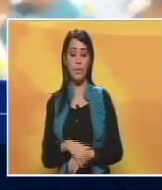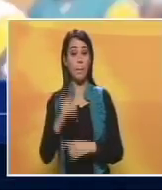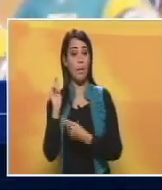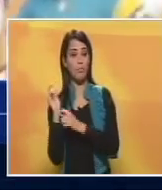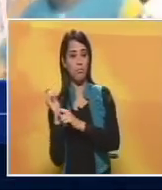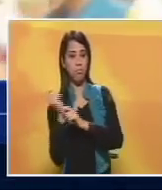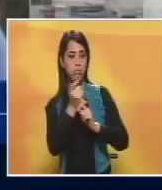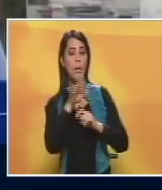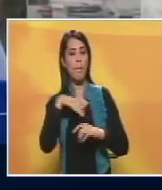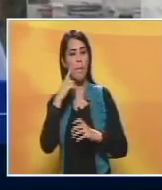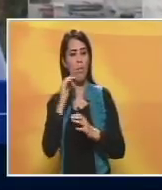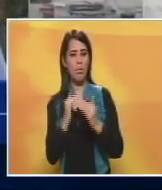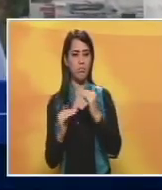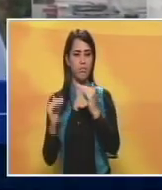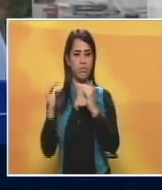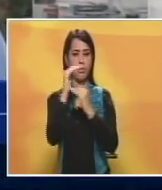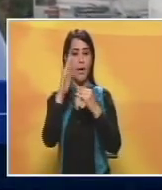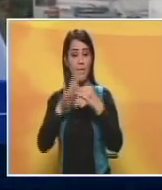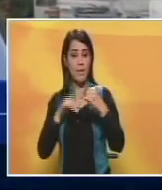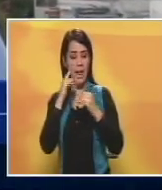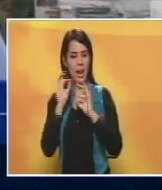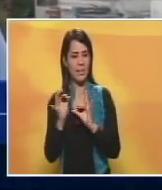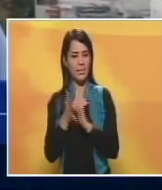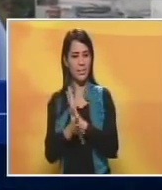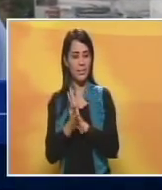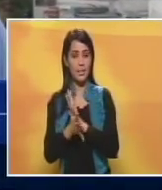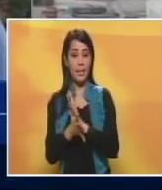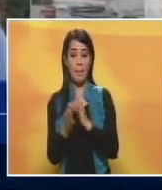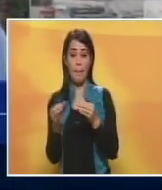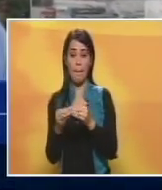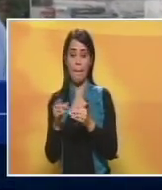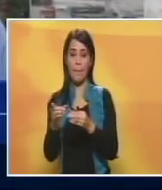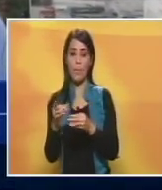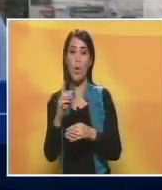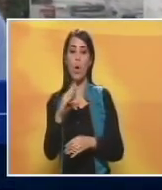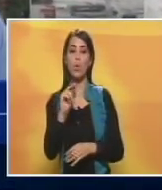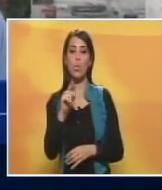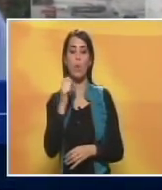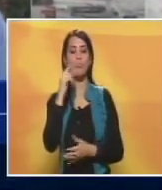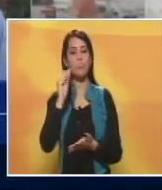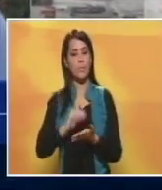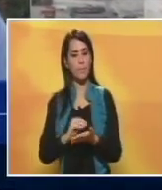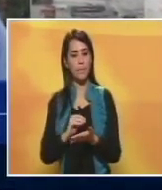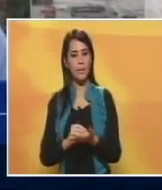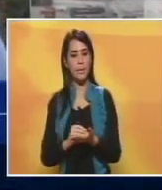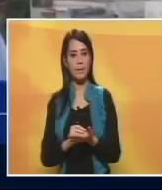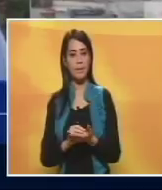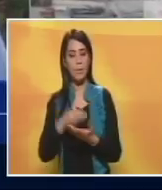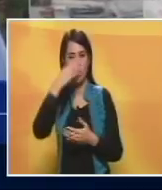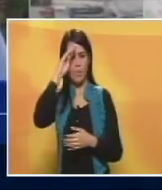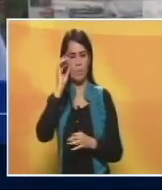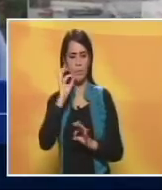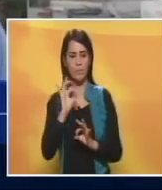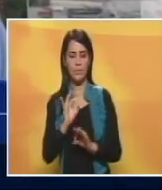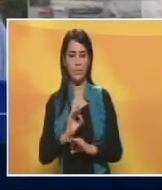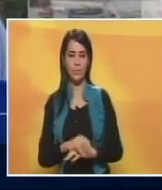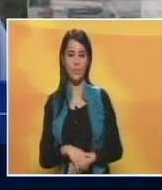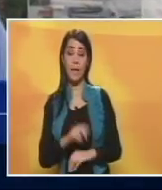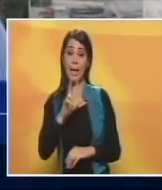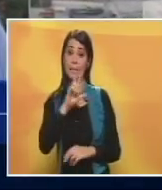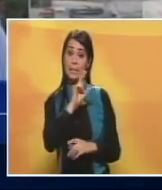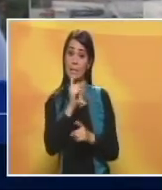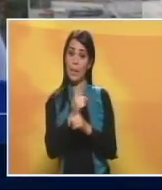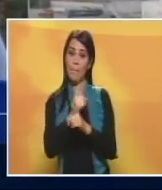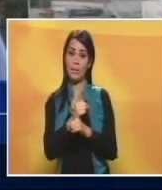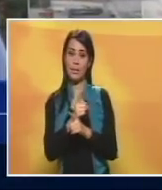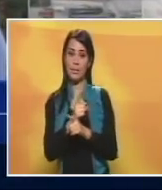para poder entonces avanzar a la final ante la selección de Cuba una vez más. Sería el tercer juego ante la selección antillana en estos